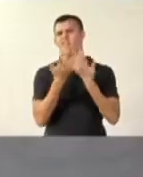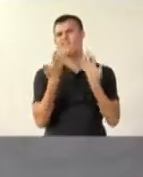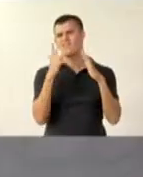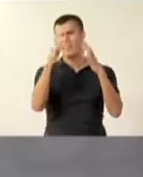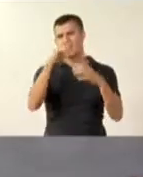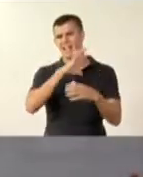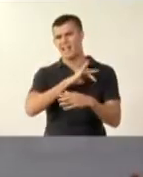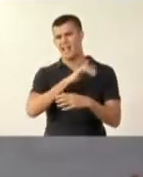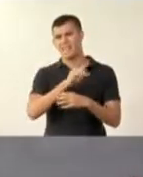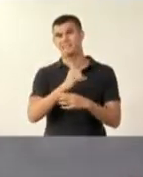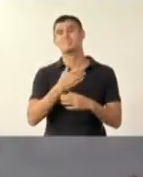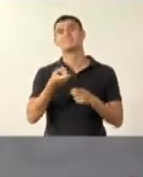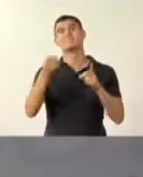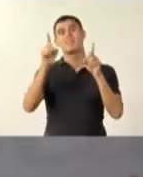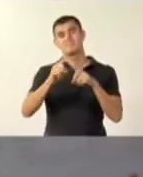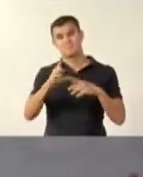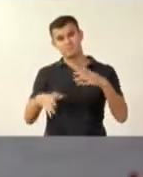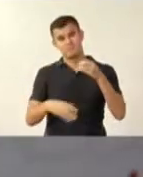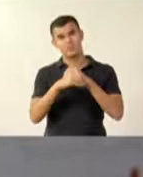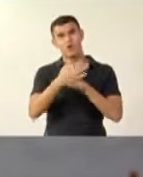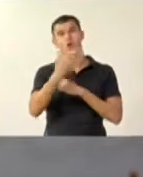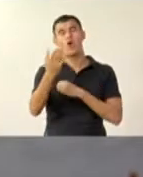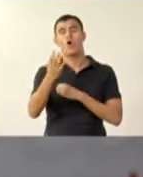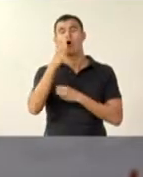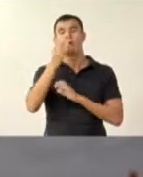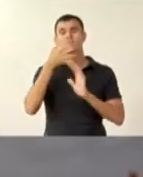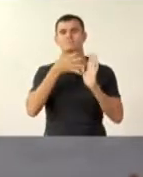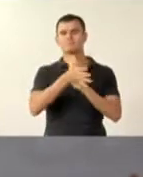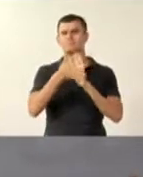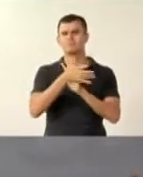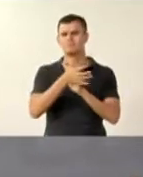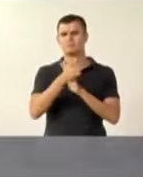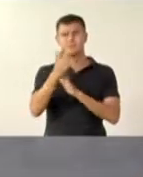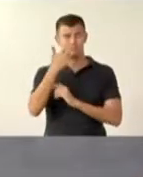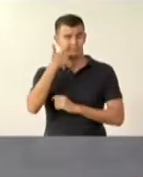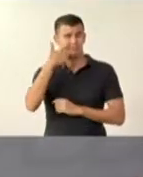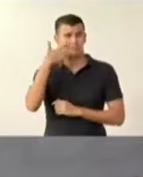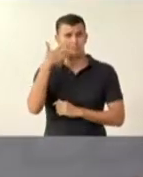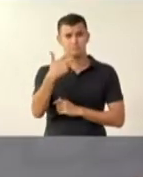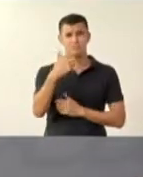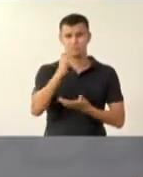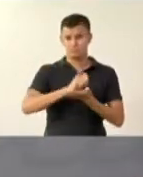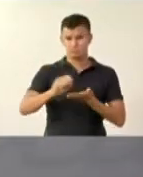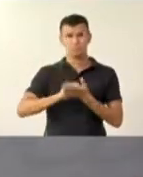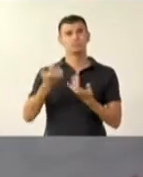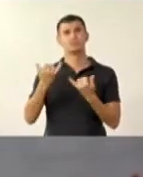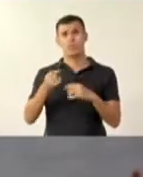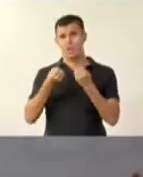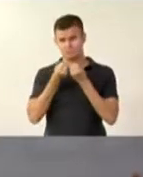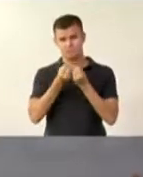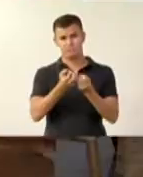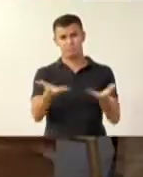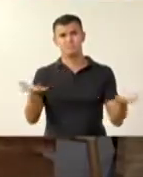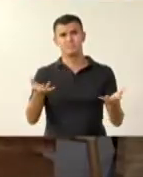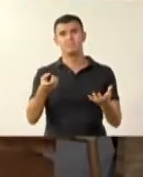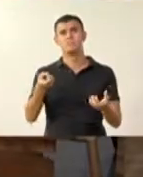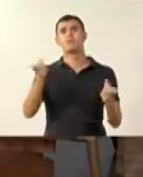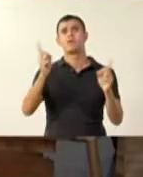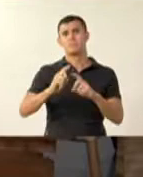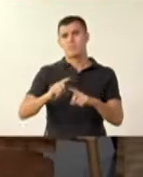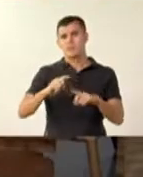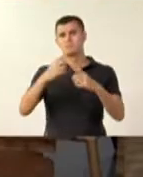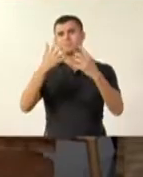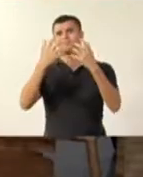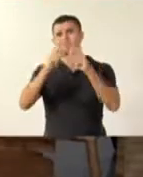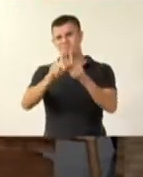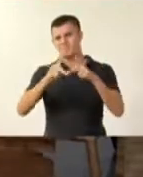Cali. Y por otro lado tendremos la intervención de Ricardo Silva, quien ha logrado exitosamente publicar sus escritos, además de escribir